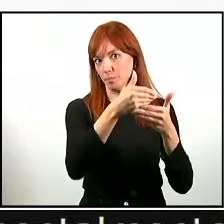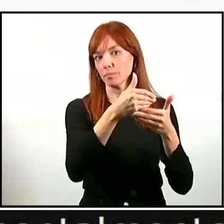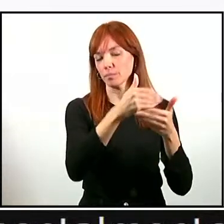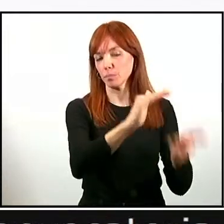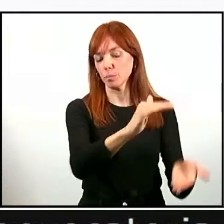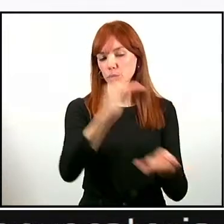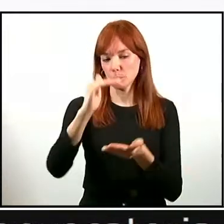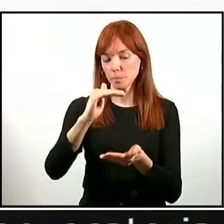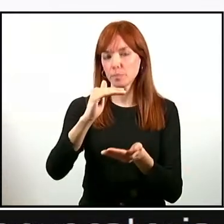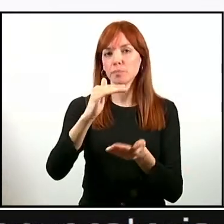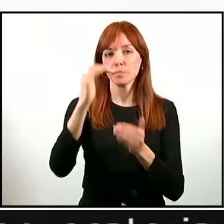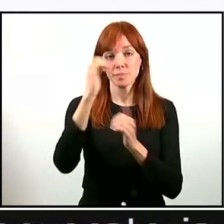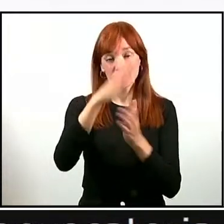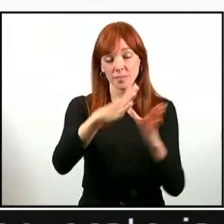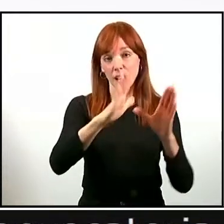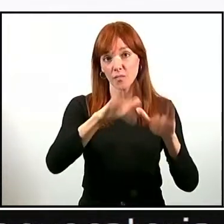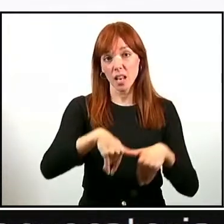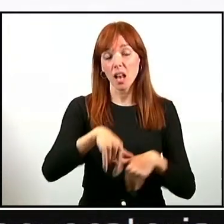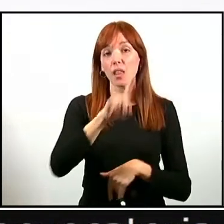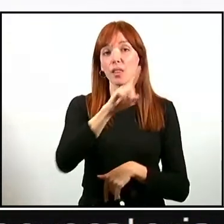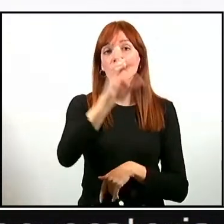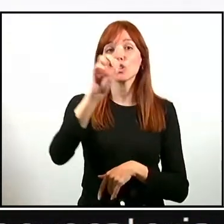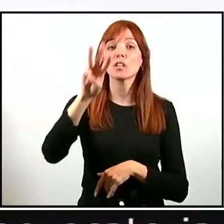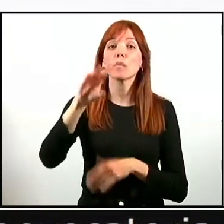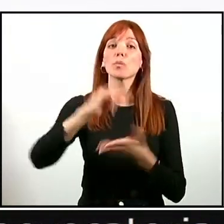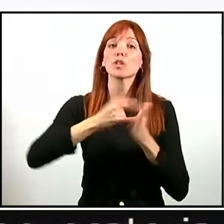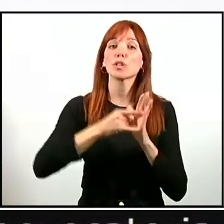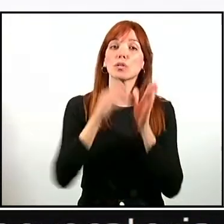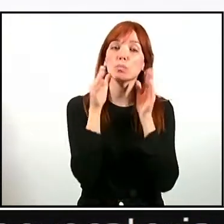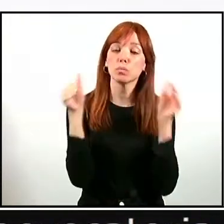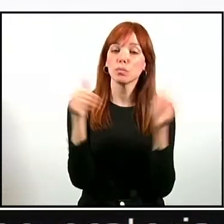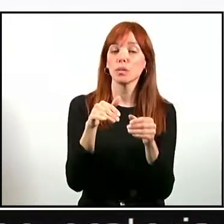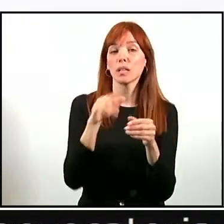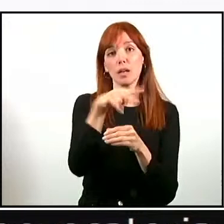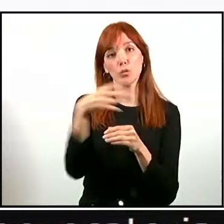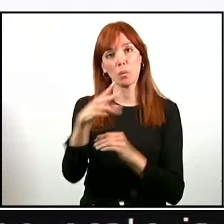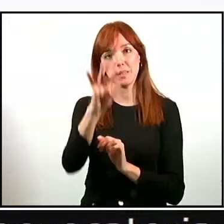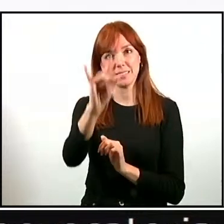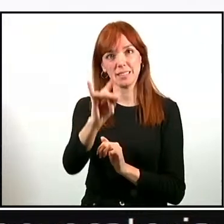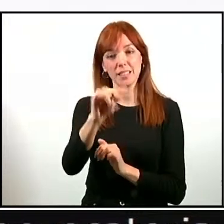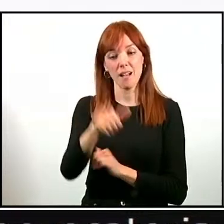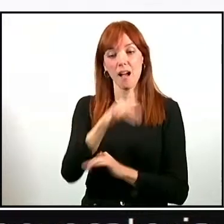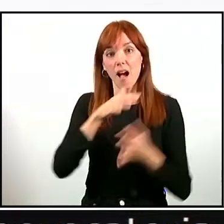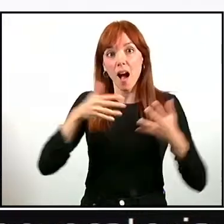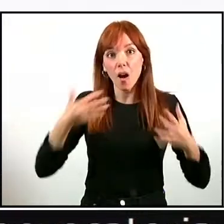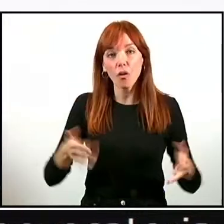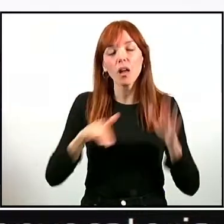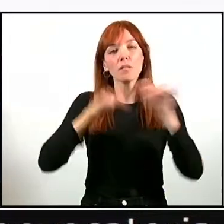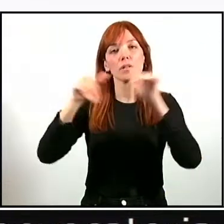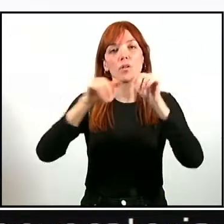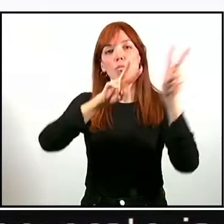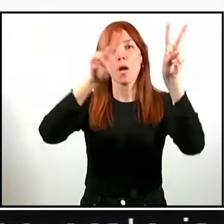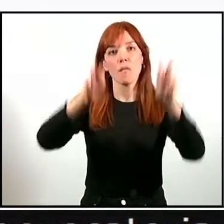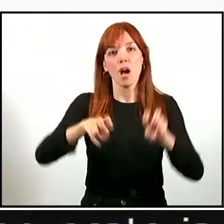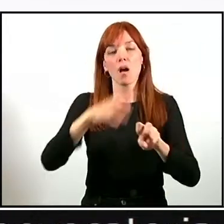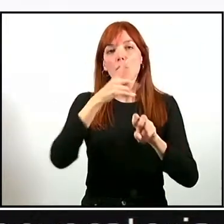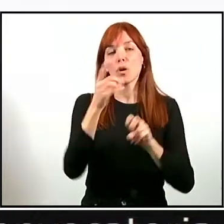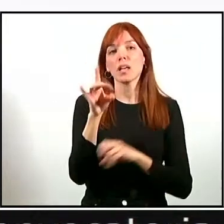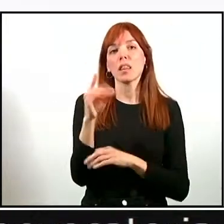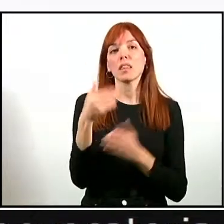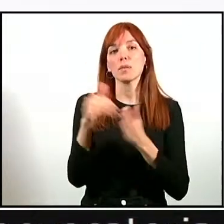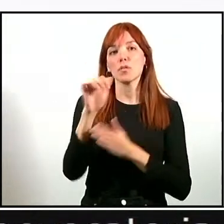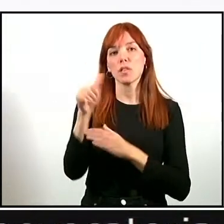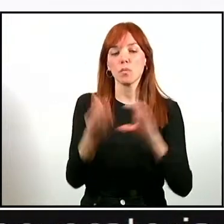pudieron atender 103 proyectos y que en esta nueva convocatoria, en la que, como digo, hay 15 millones de